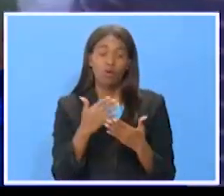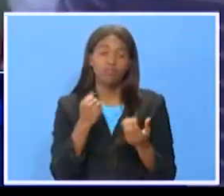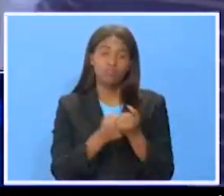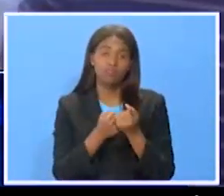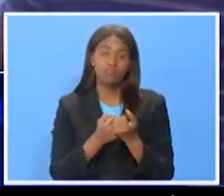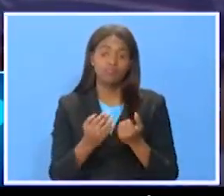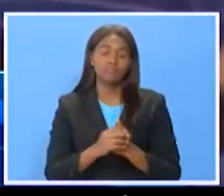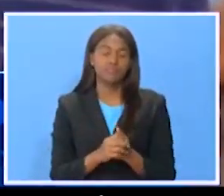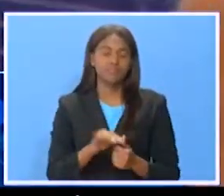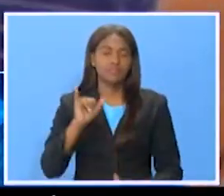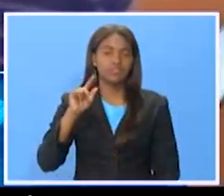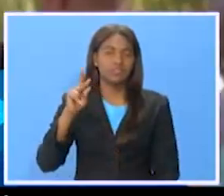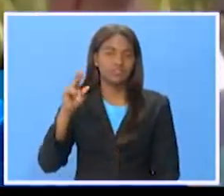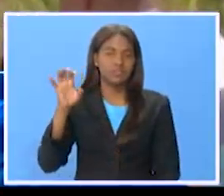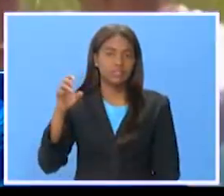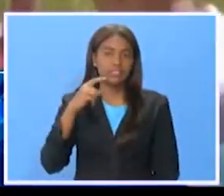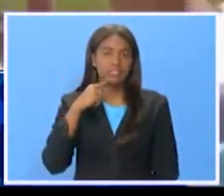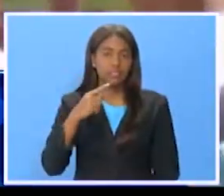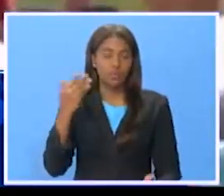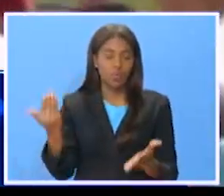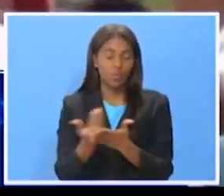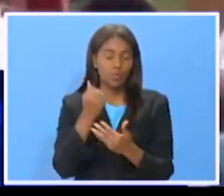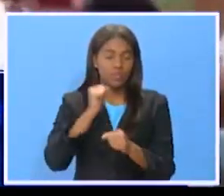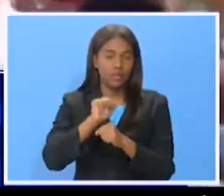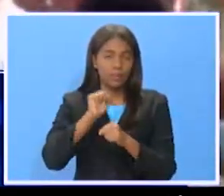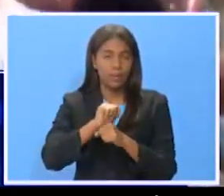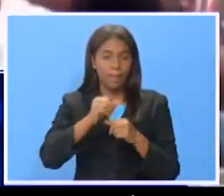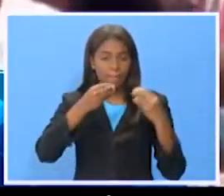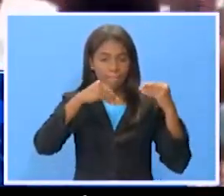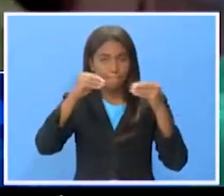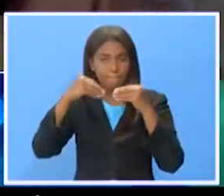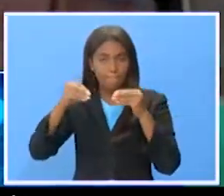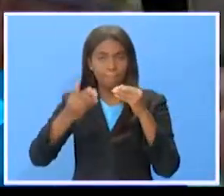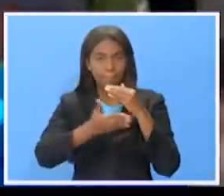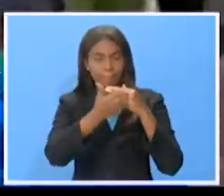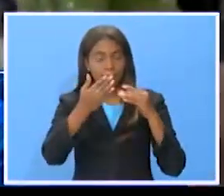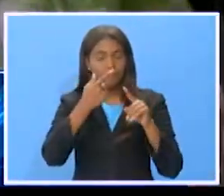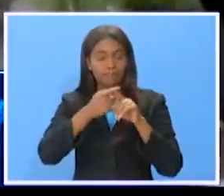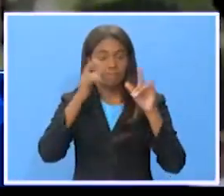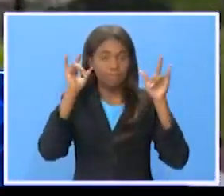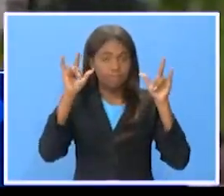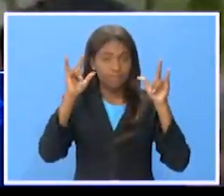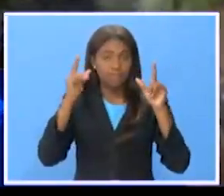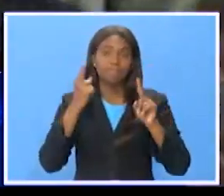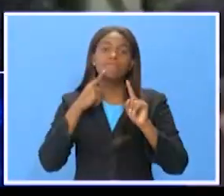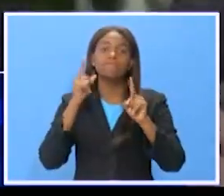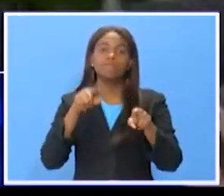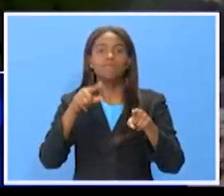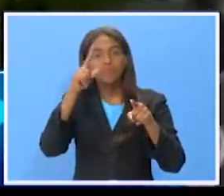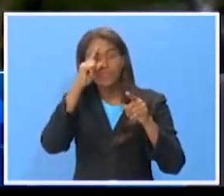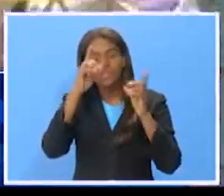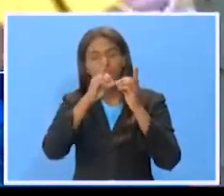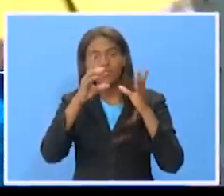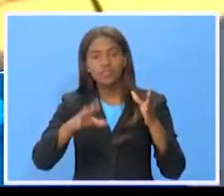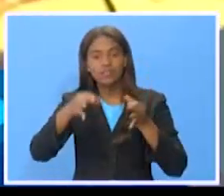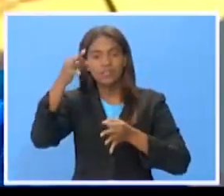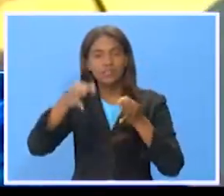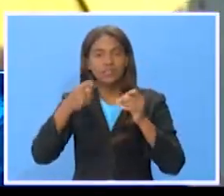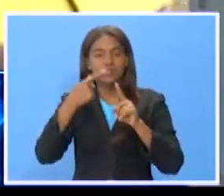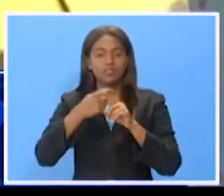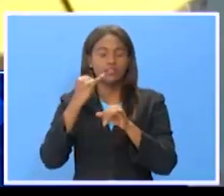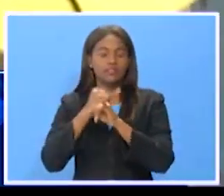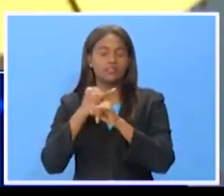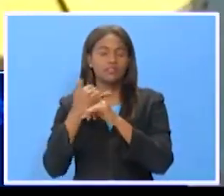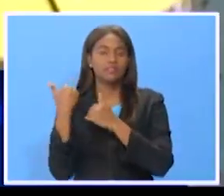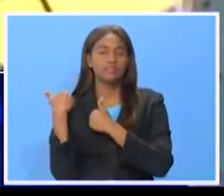El Inespre manifestó que con el nuevo operativo de bodegas móviles en Santiago dispuesto por el director ejecutivo del